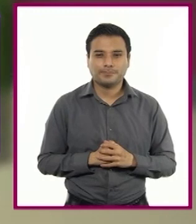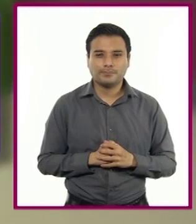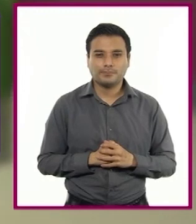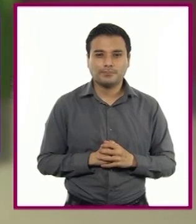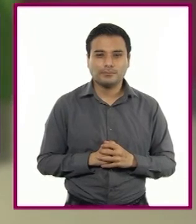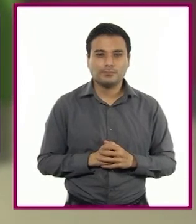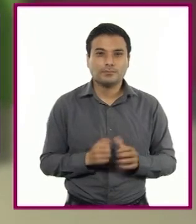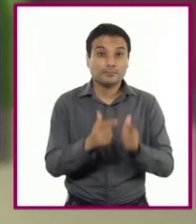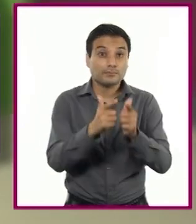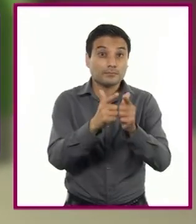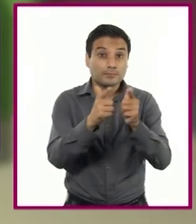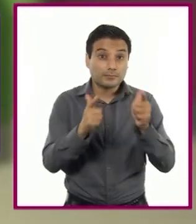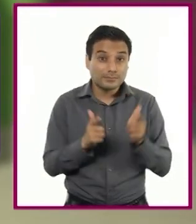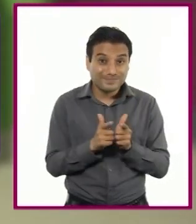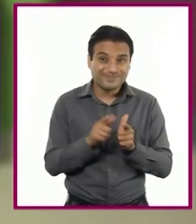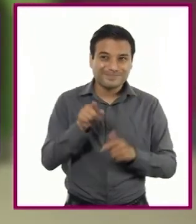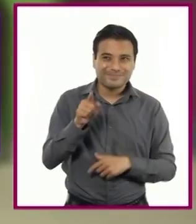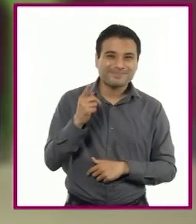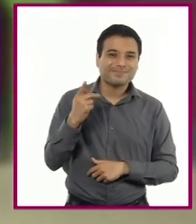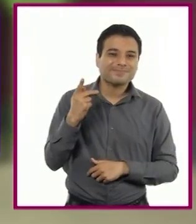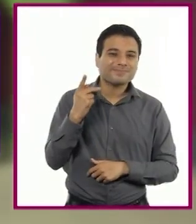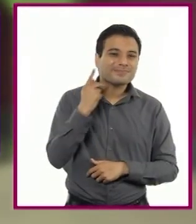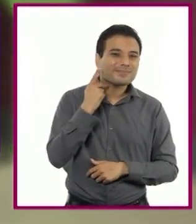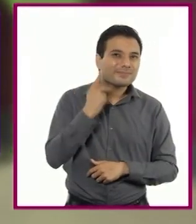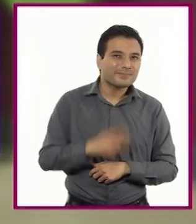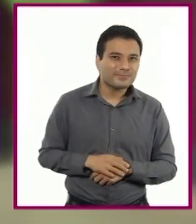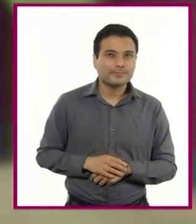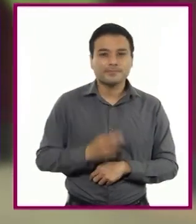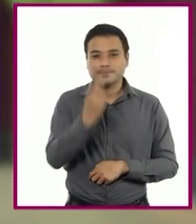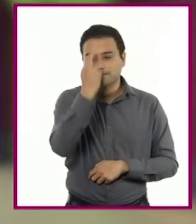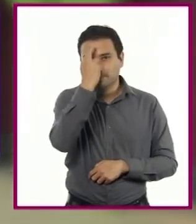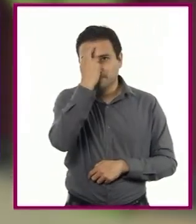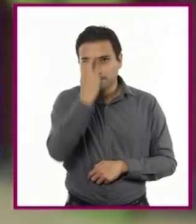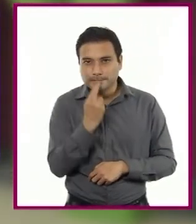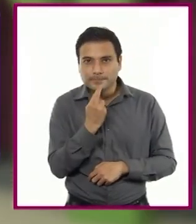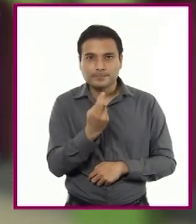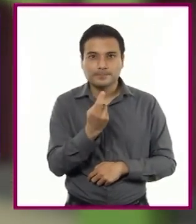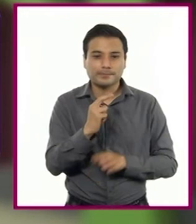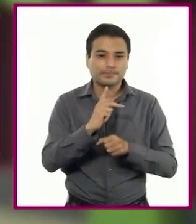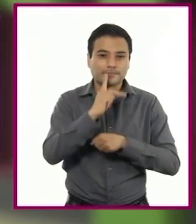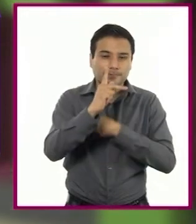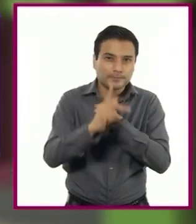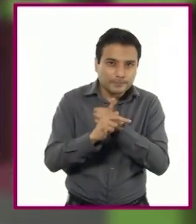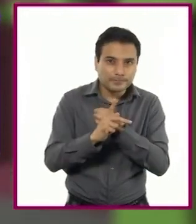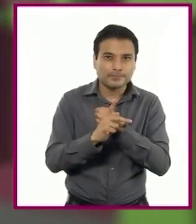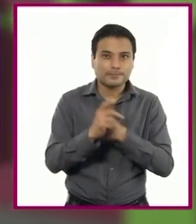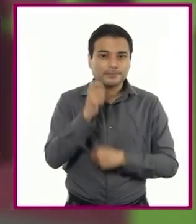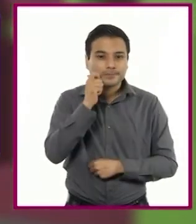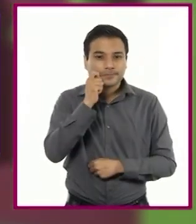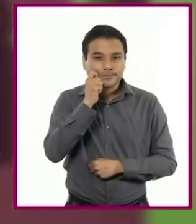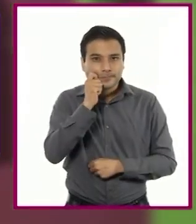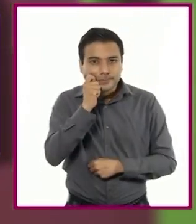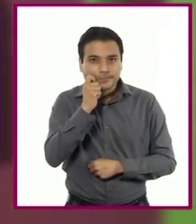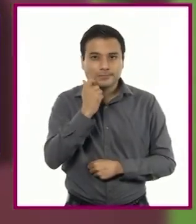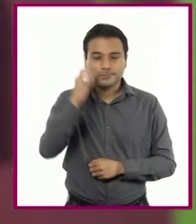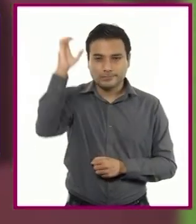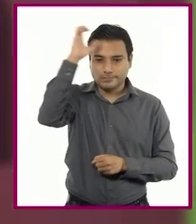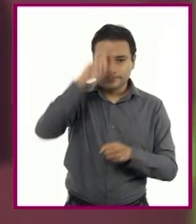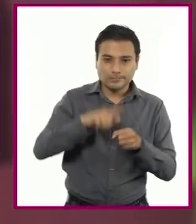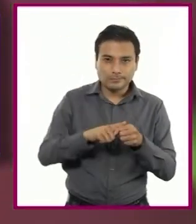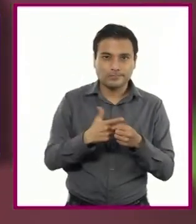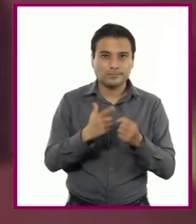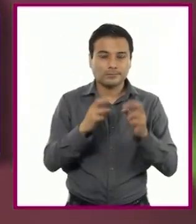Persecución de un grupo por motivos políticos, raciales, nacionales, étnicos,